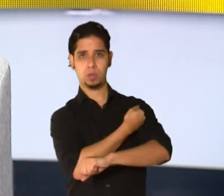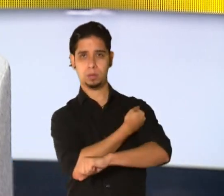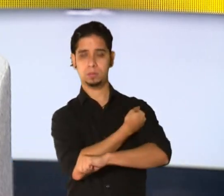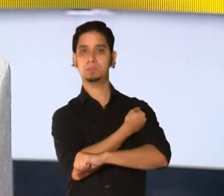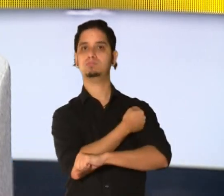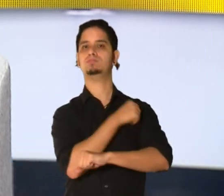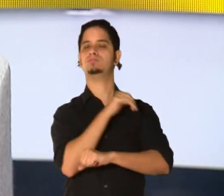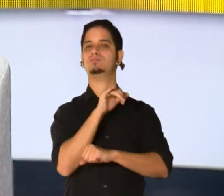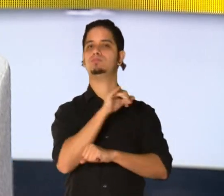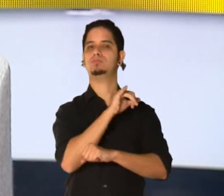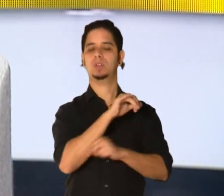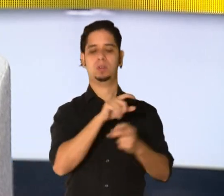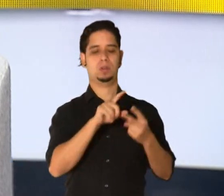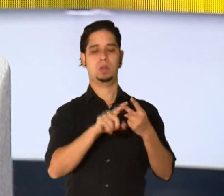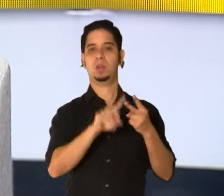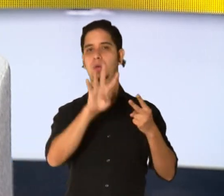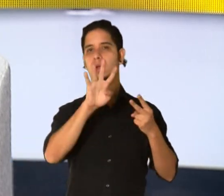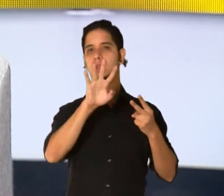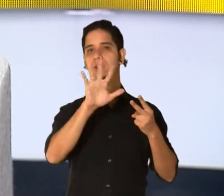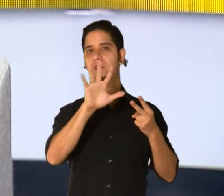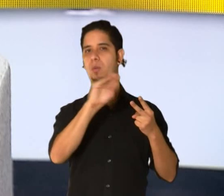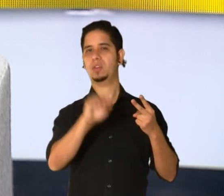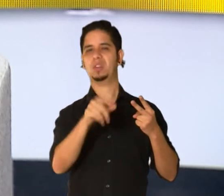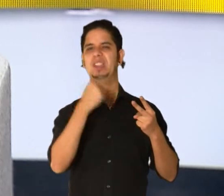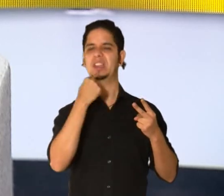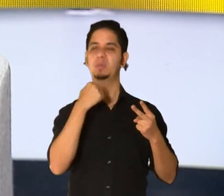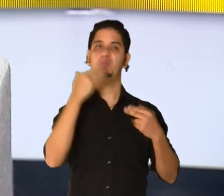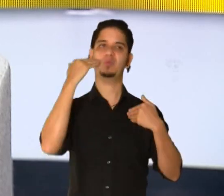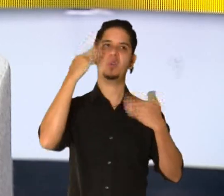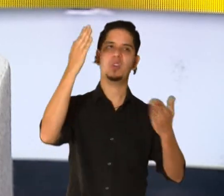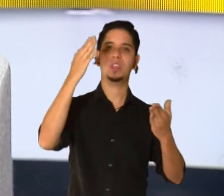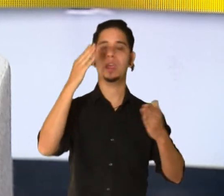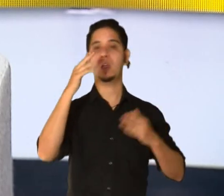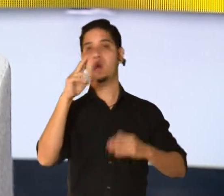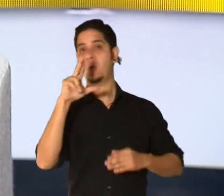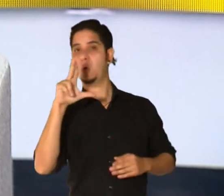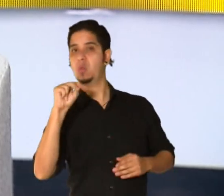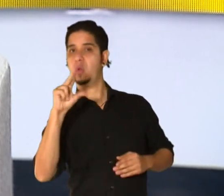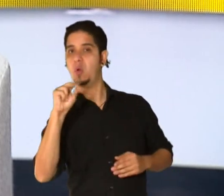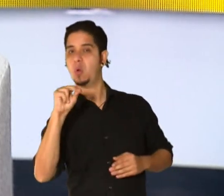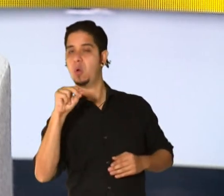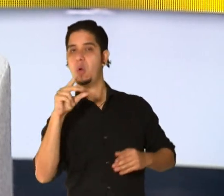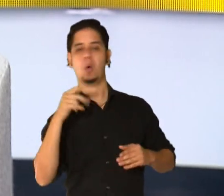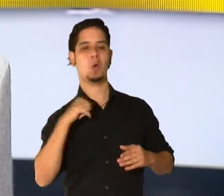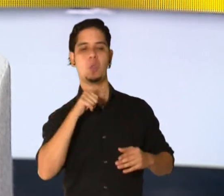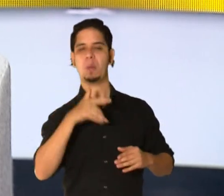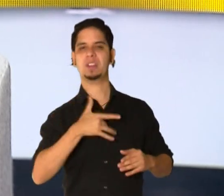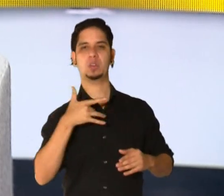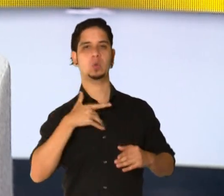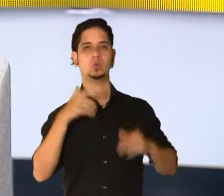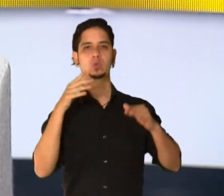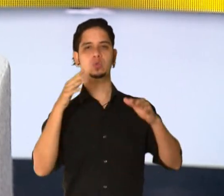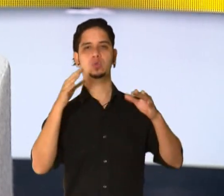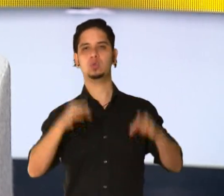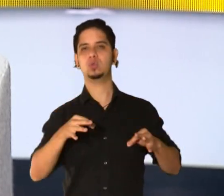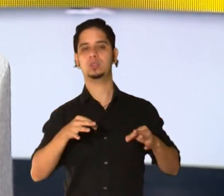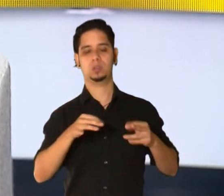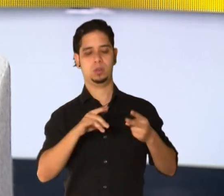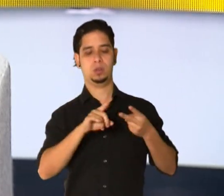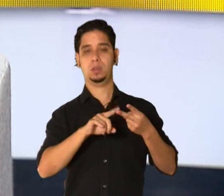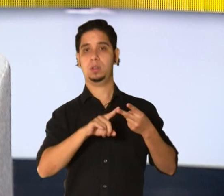en el 45% que dijo que no sabía o que no sabía, no estaba seguro, hay un buen